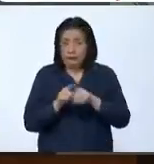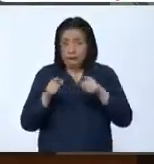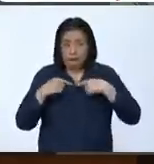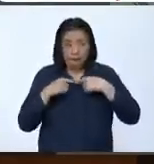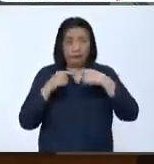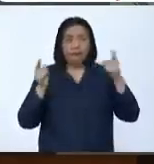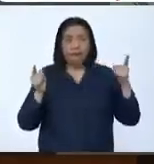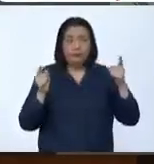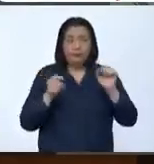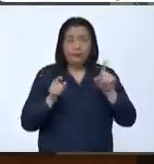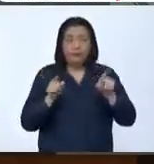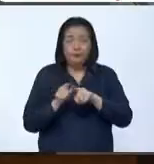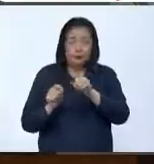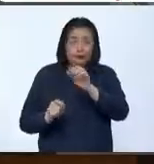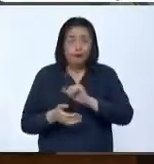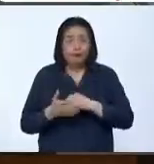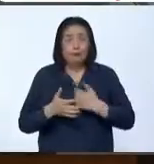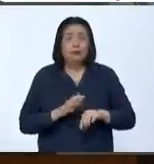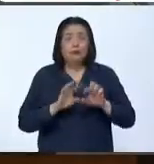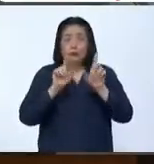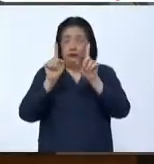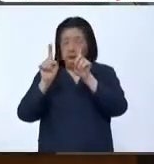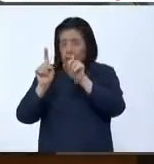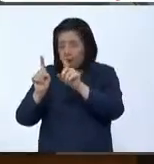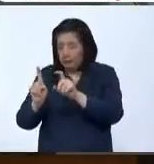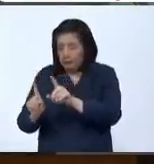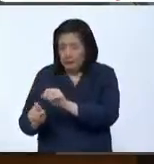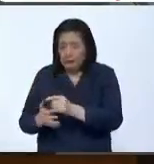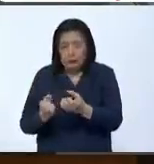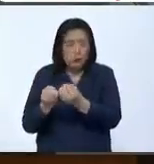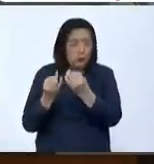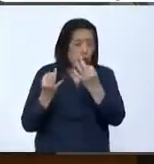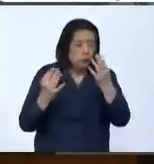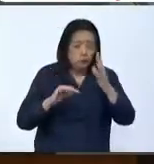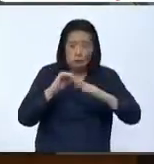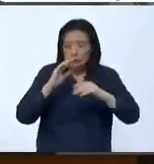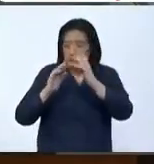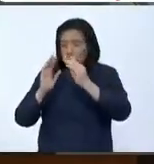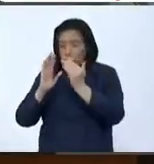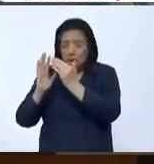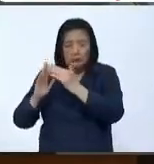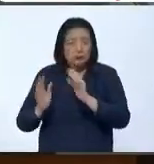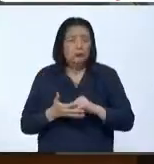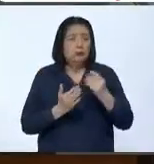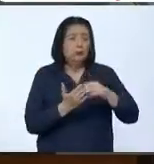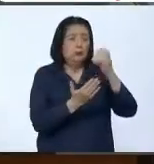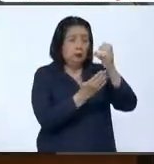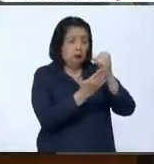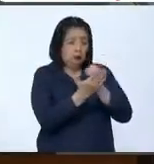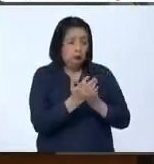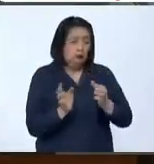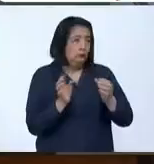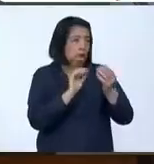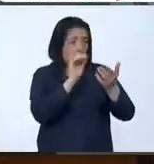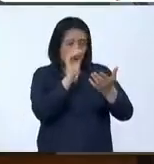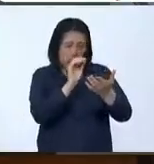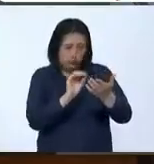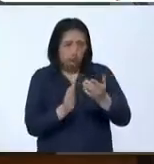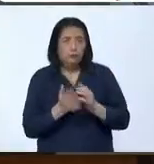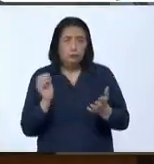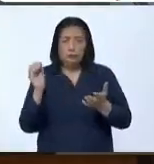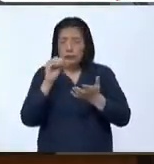también la actualización del censo Nacional de infraestructura y la revisión del currículo nacional para dotar de